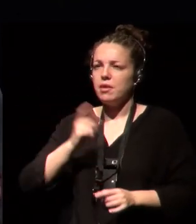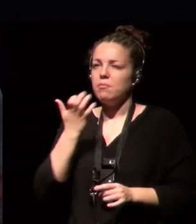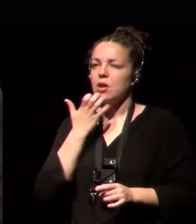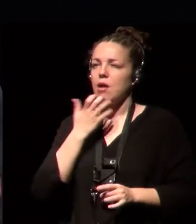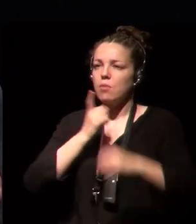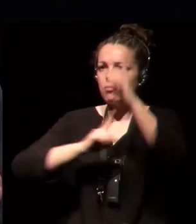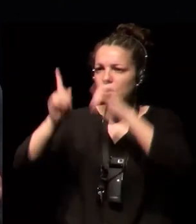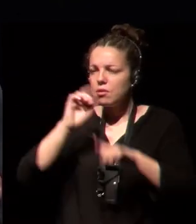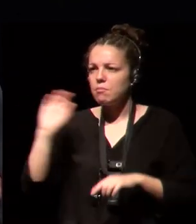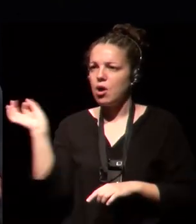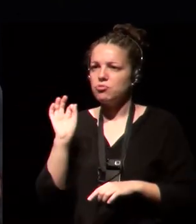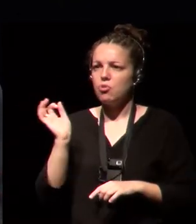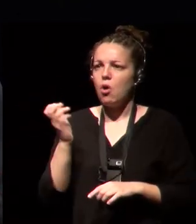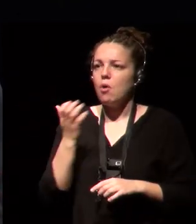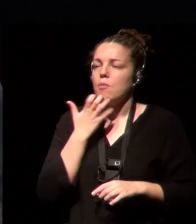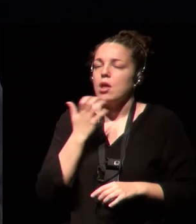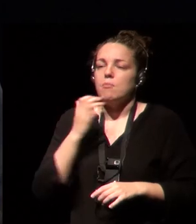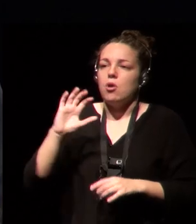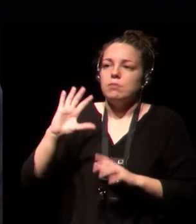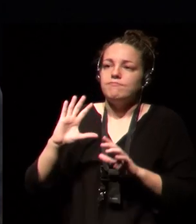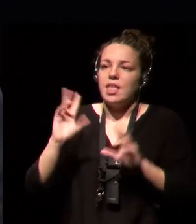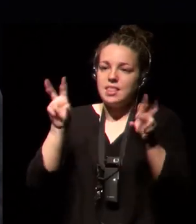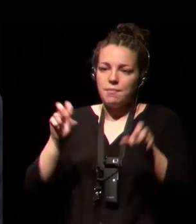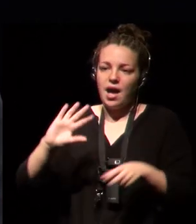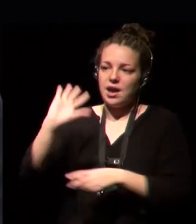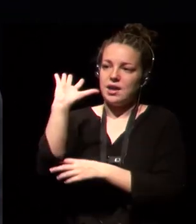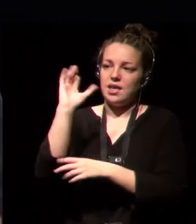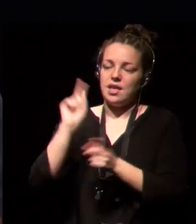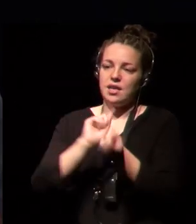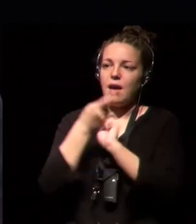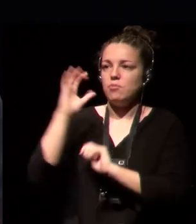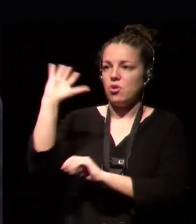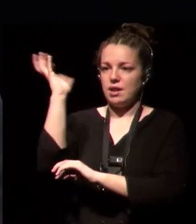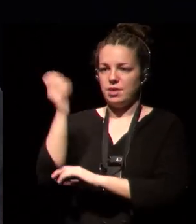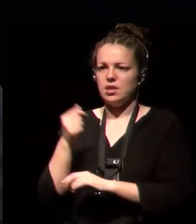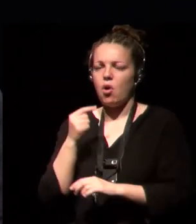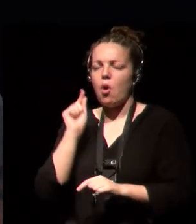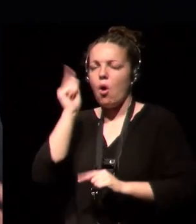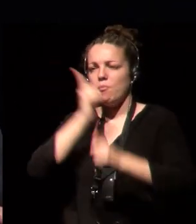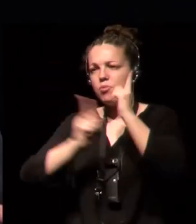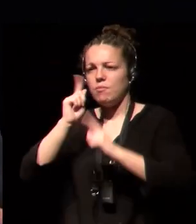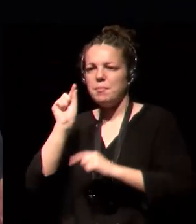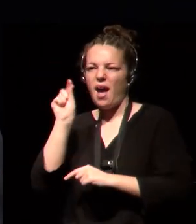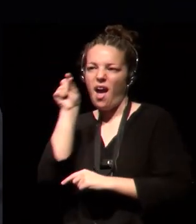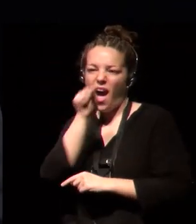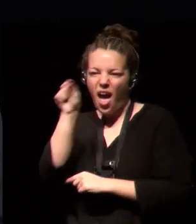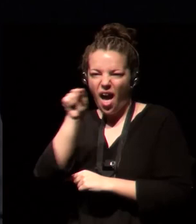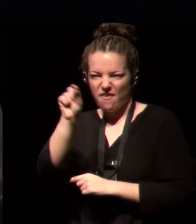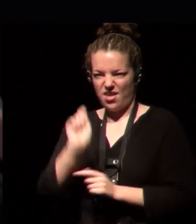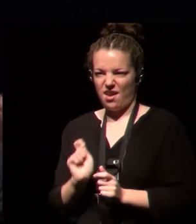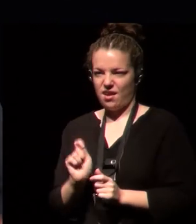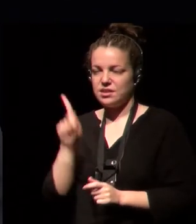Por ejemplo, el problema de las abejas. Podría ser el problema de la polinización en